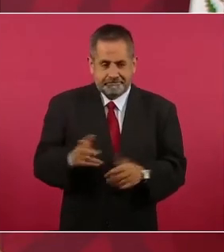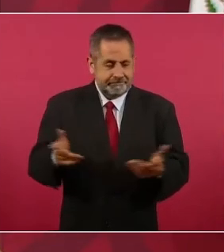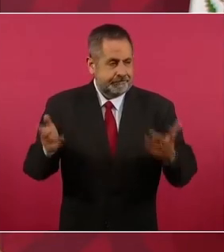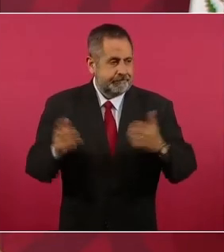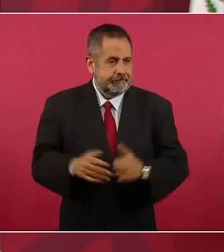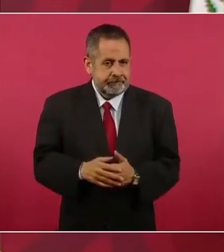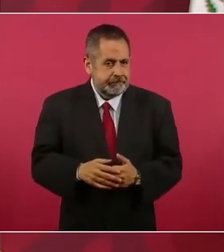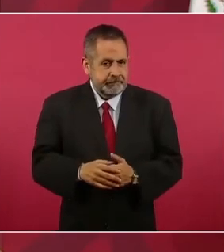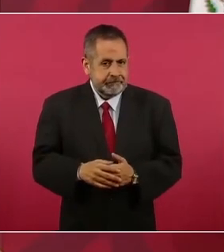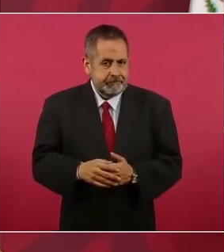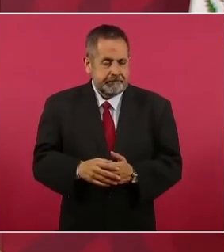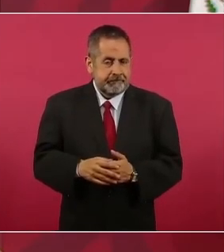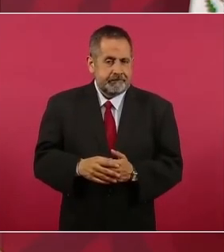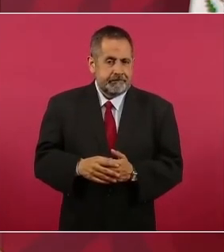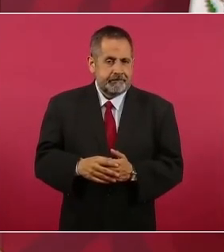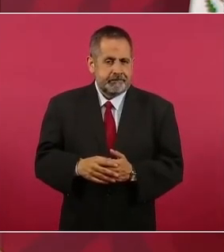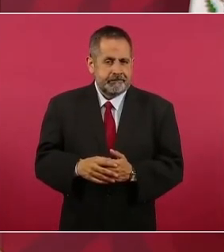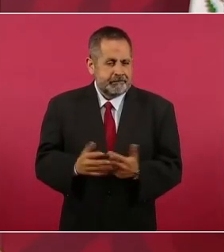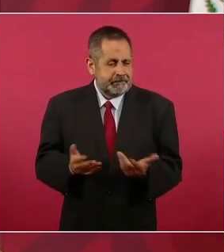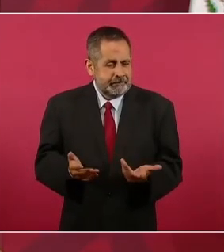¿Cómo?